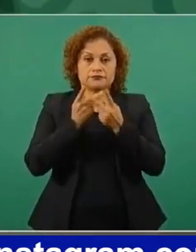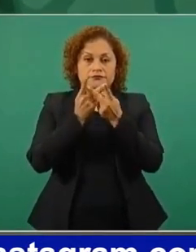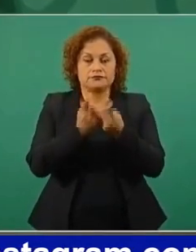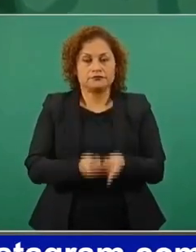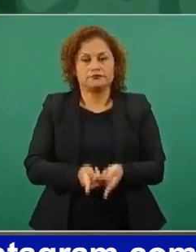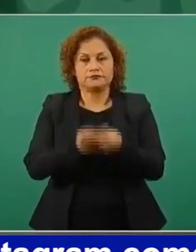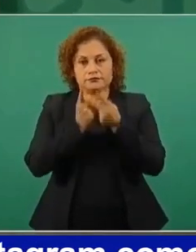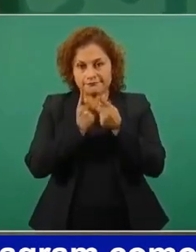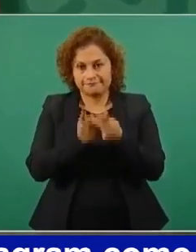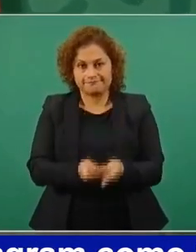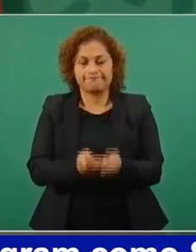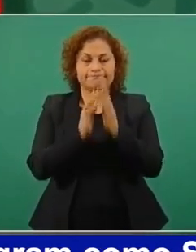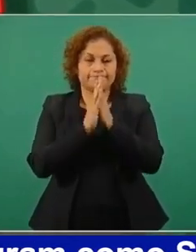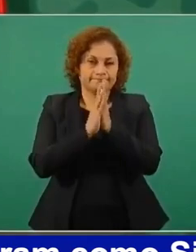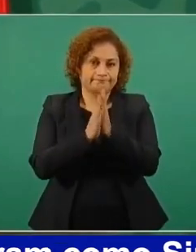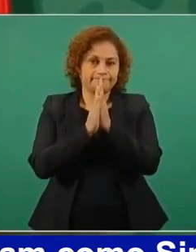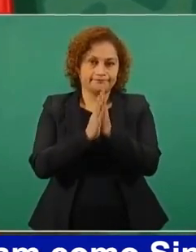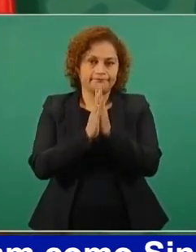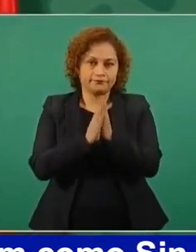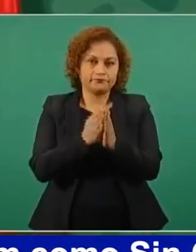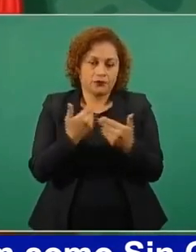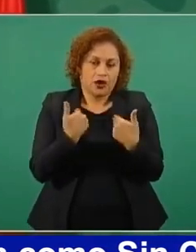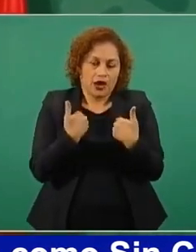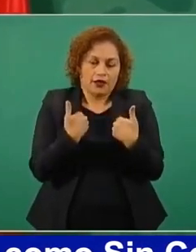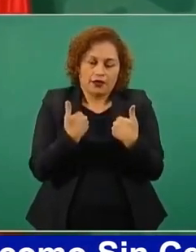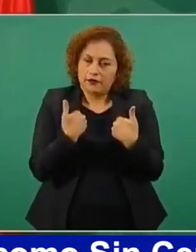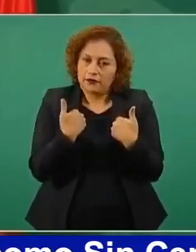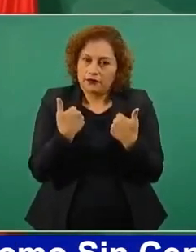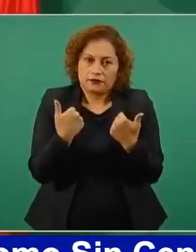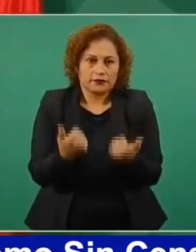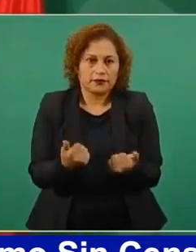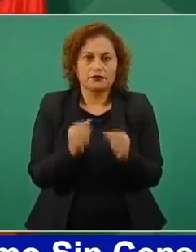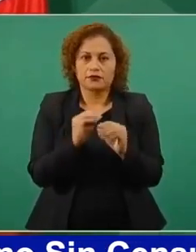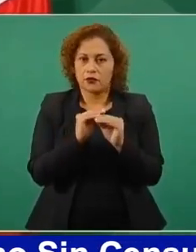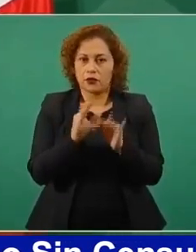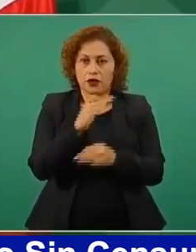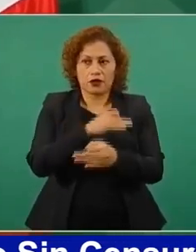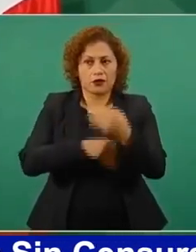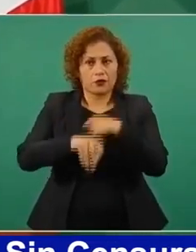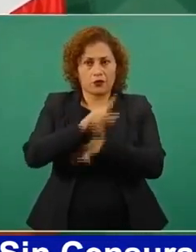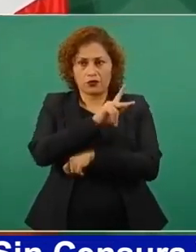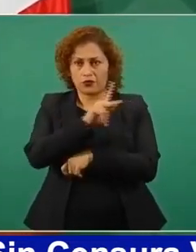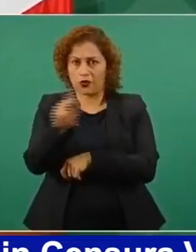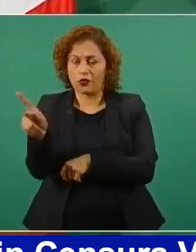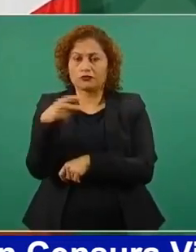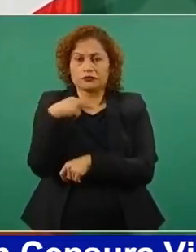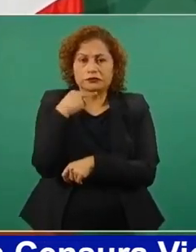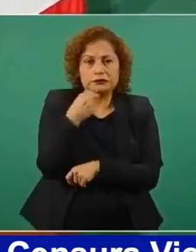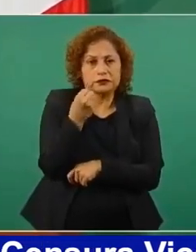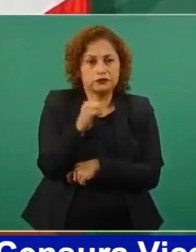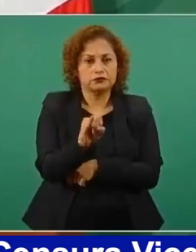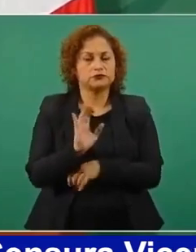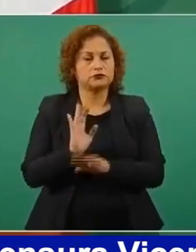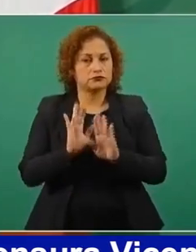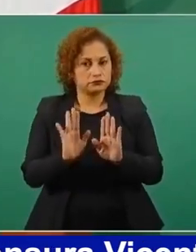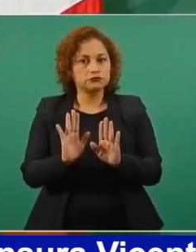paciencia en este sentido. Yo entiendo la situación bastante de todos. Además, la vacuna